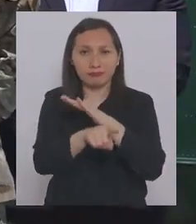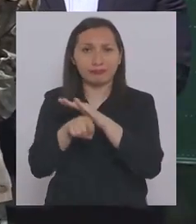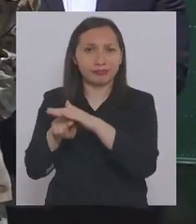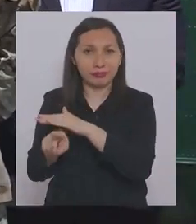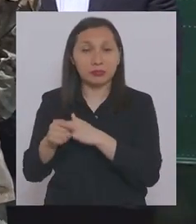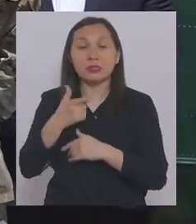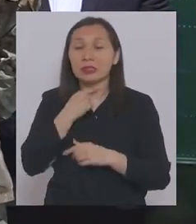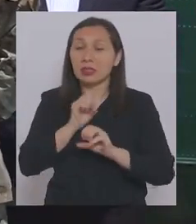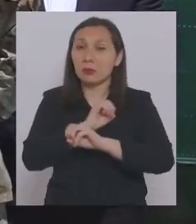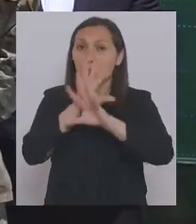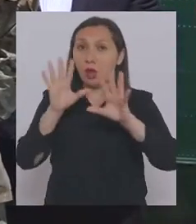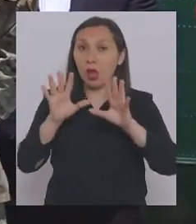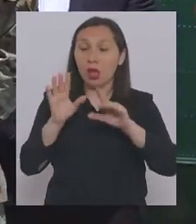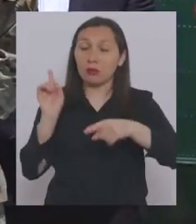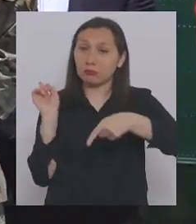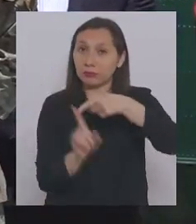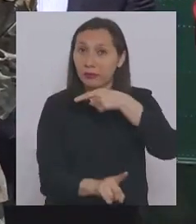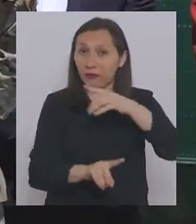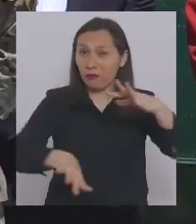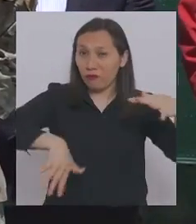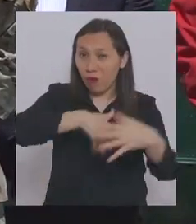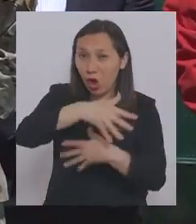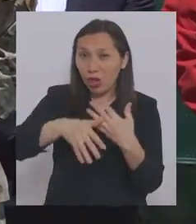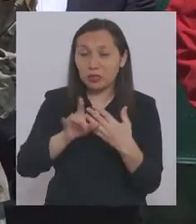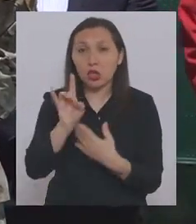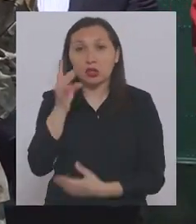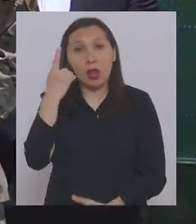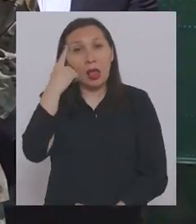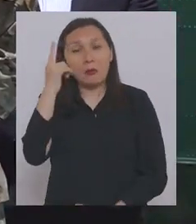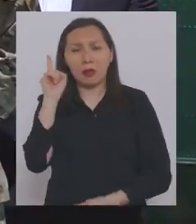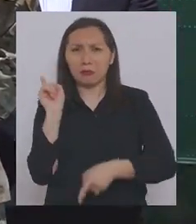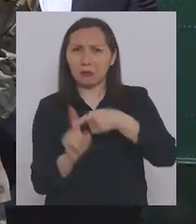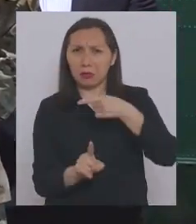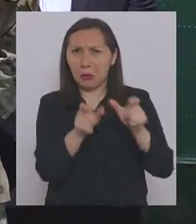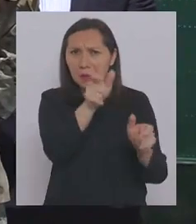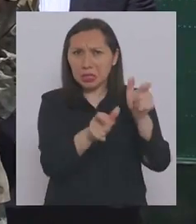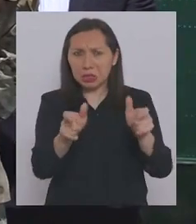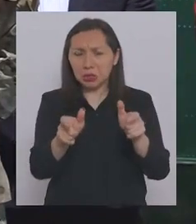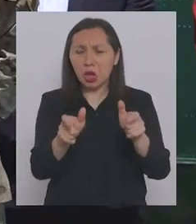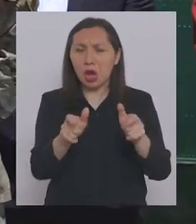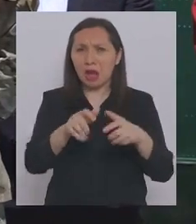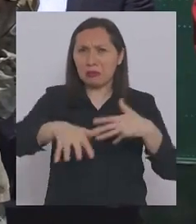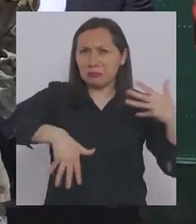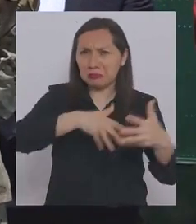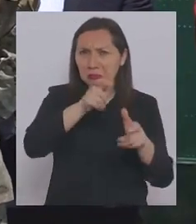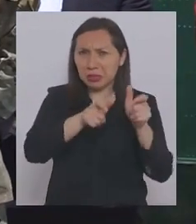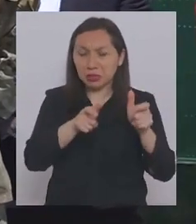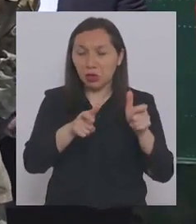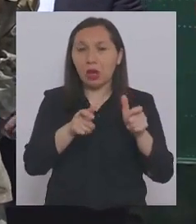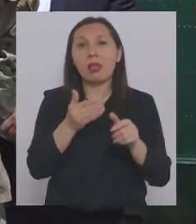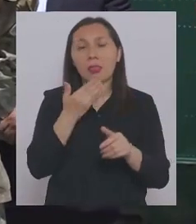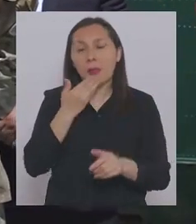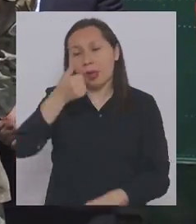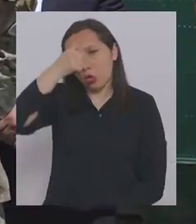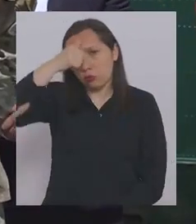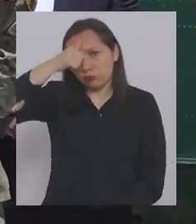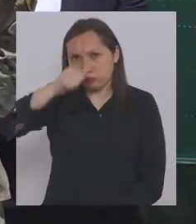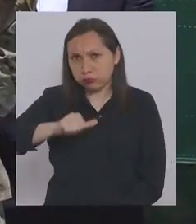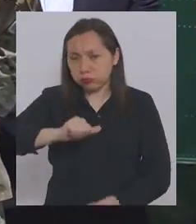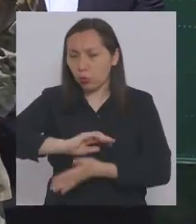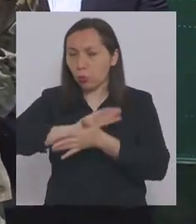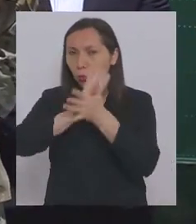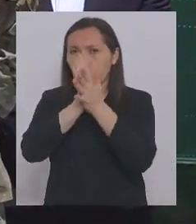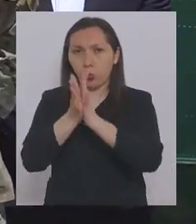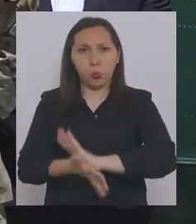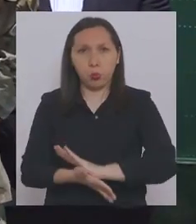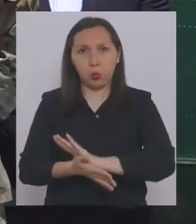muy claro, para combatir la violencia no solo debemos combatir a los violentistas, también debemos condenarla en todas